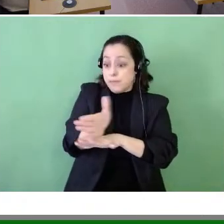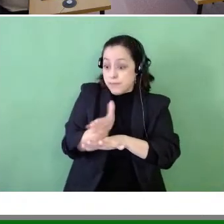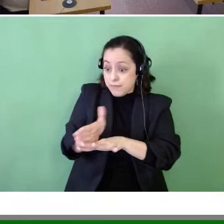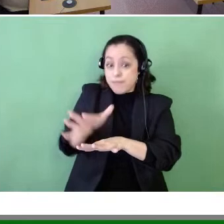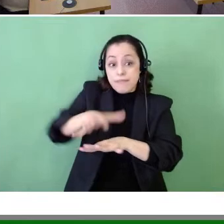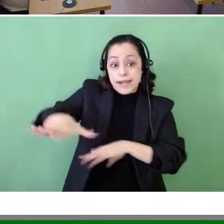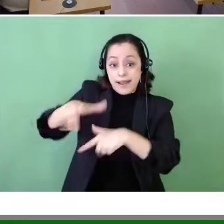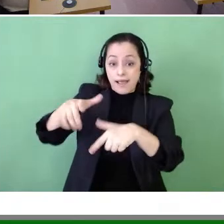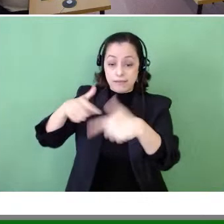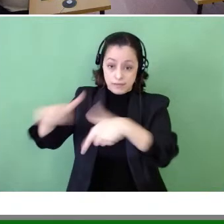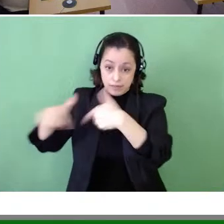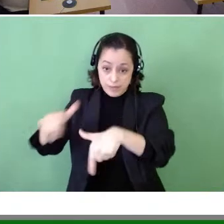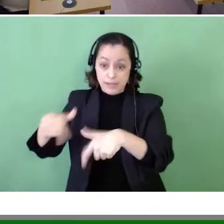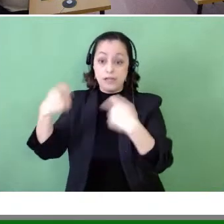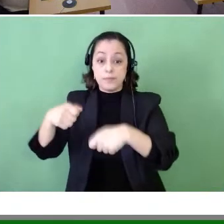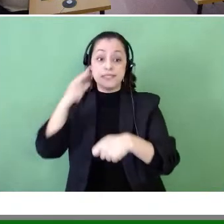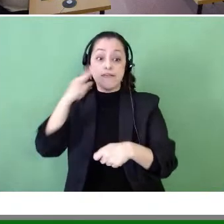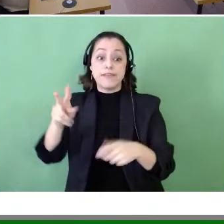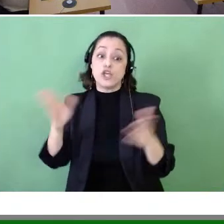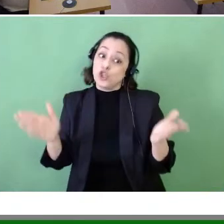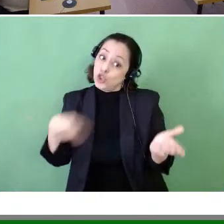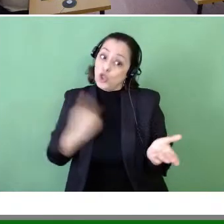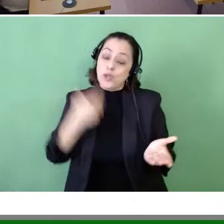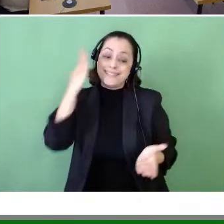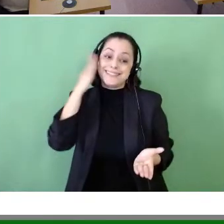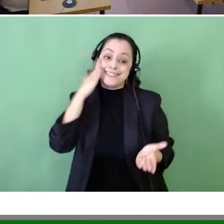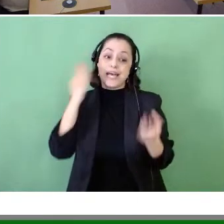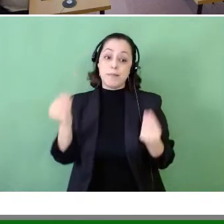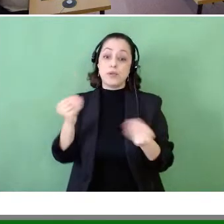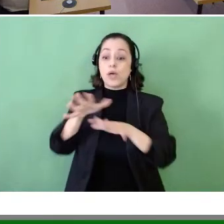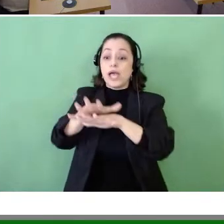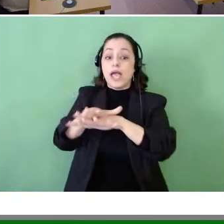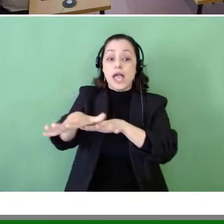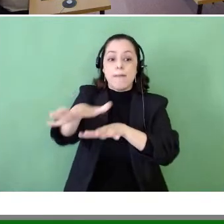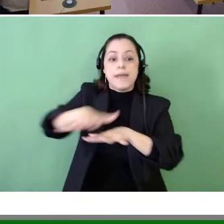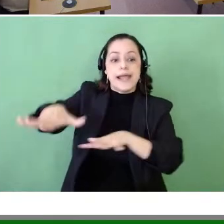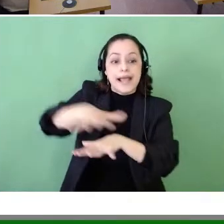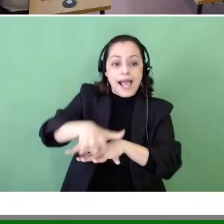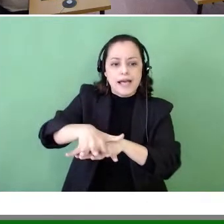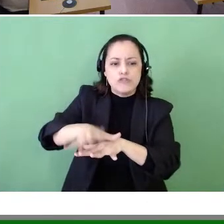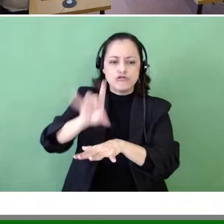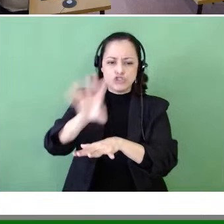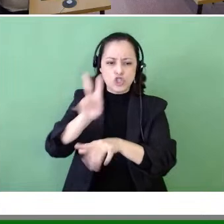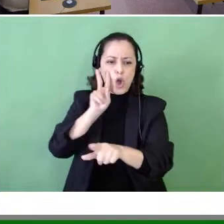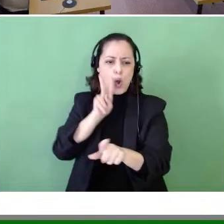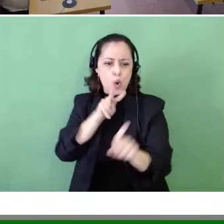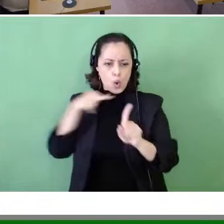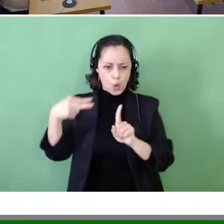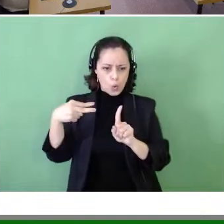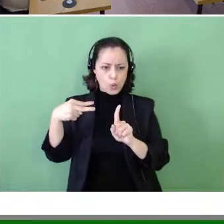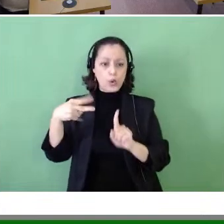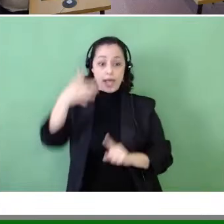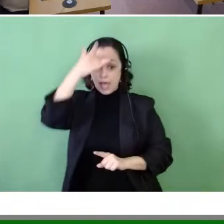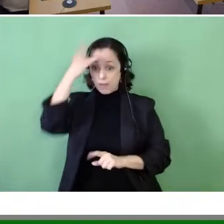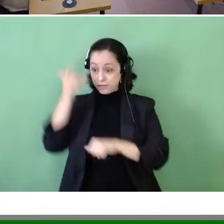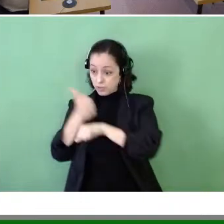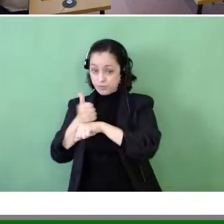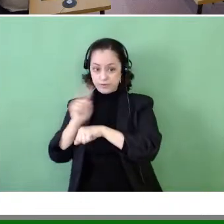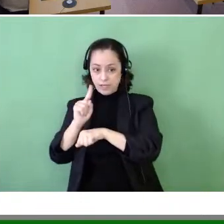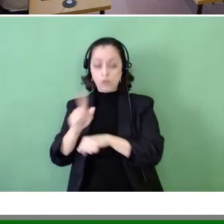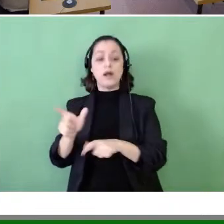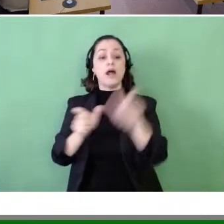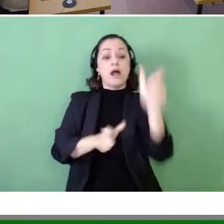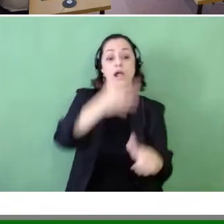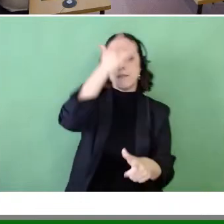los profesionales y sabemos que el mercado está compuesto por muchas cosas, como los sordos, la comunidad sorda, los